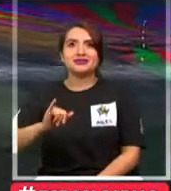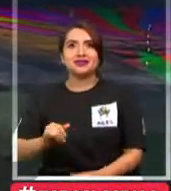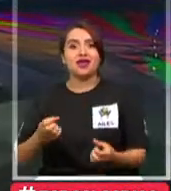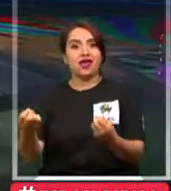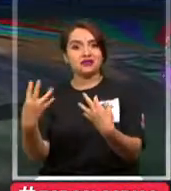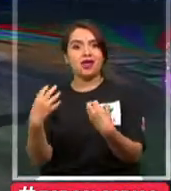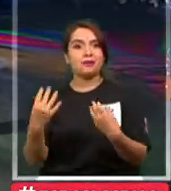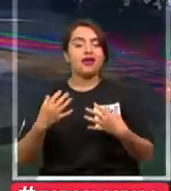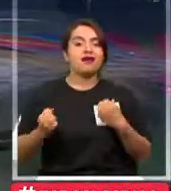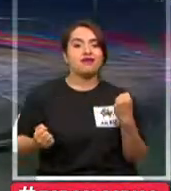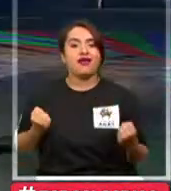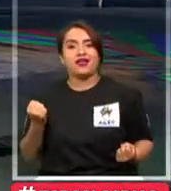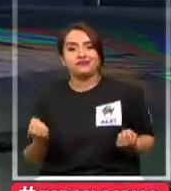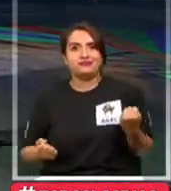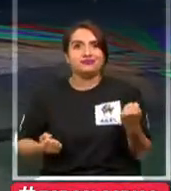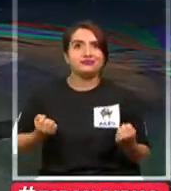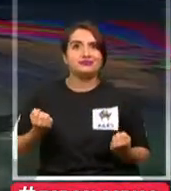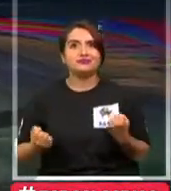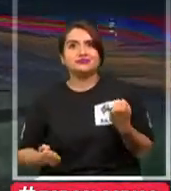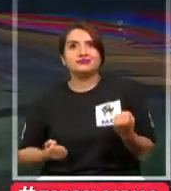bailar.